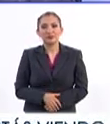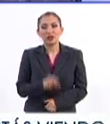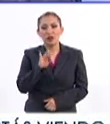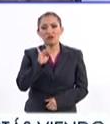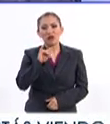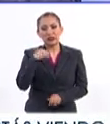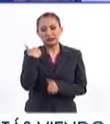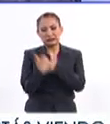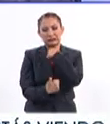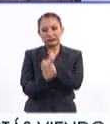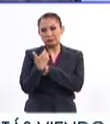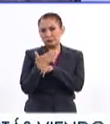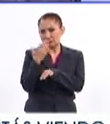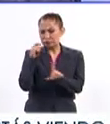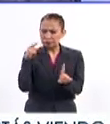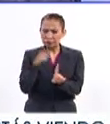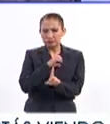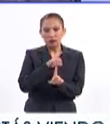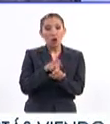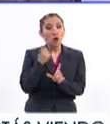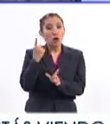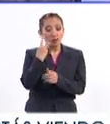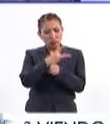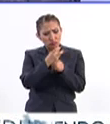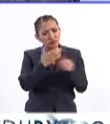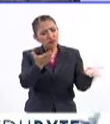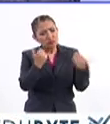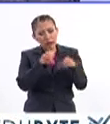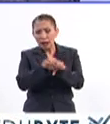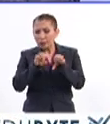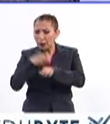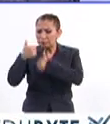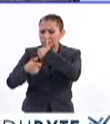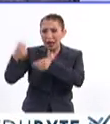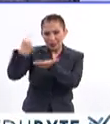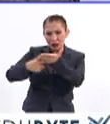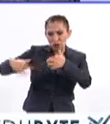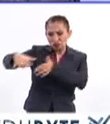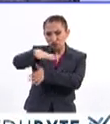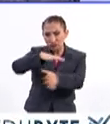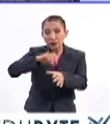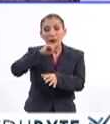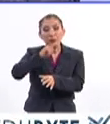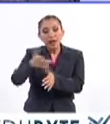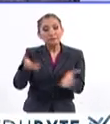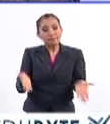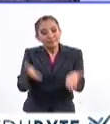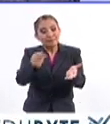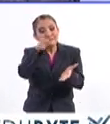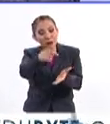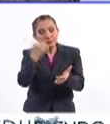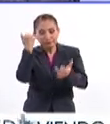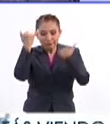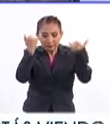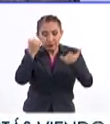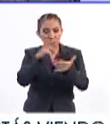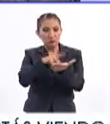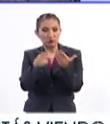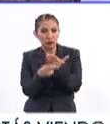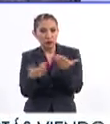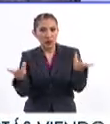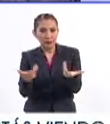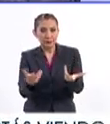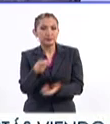FIRST es una competencia muy especial porque no solo invita a sus equipos a competir adentro de la cancha, sino también los incita a ellos a desarrollar